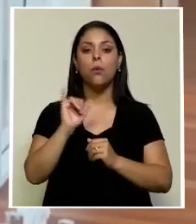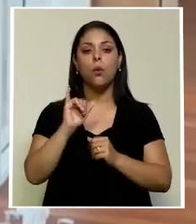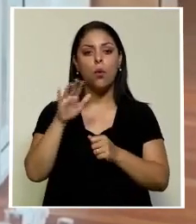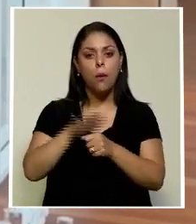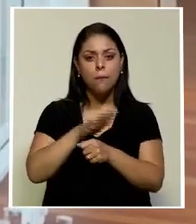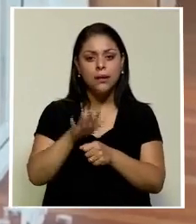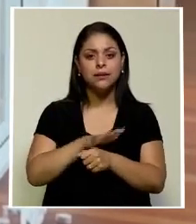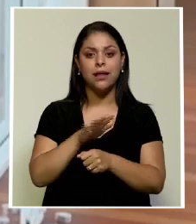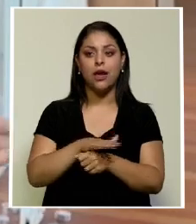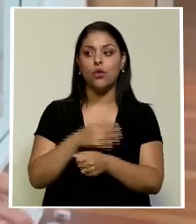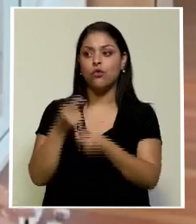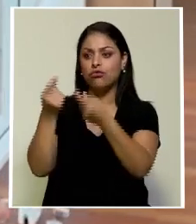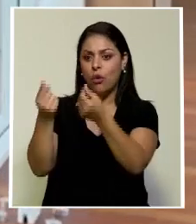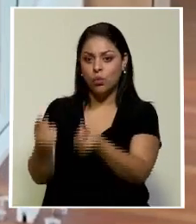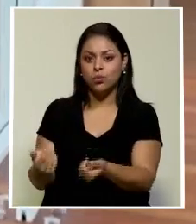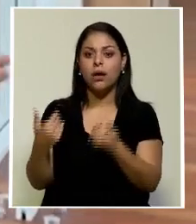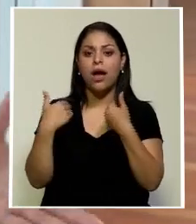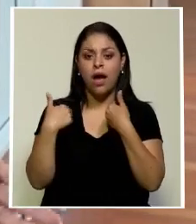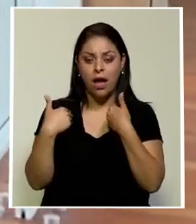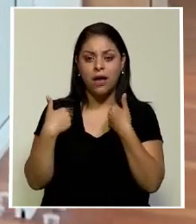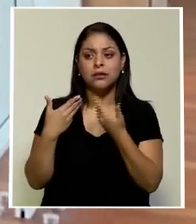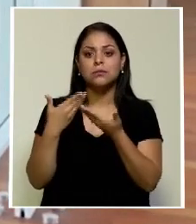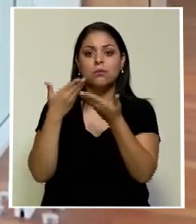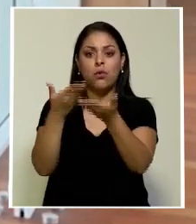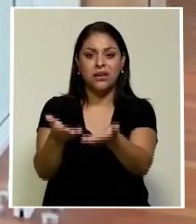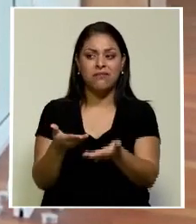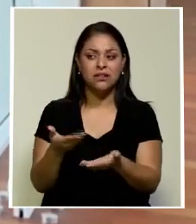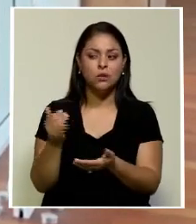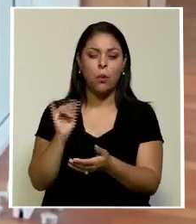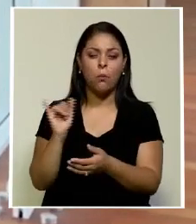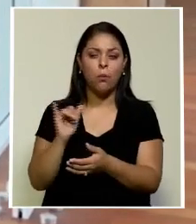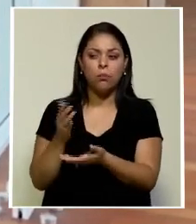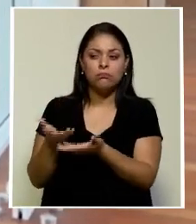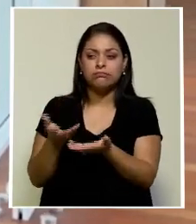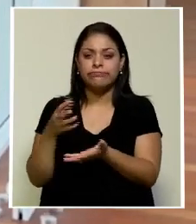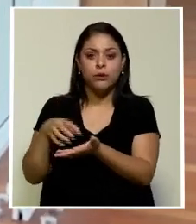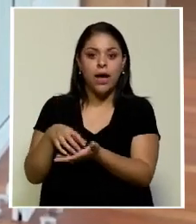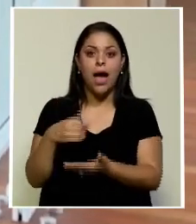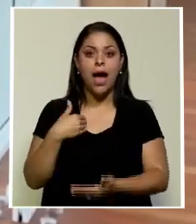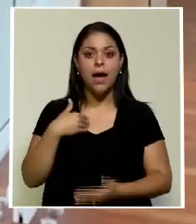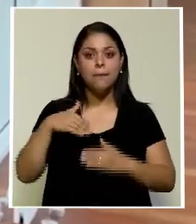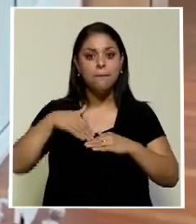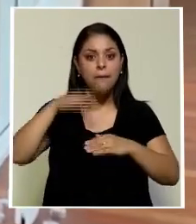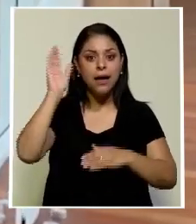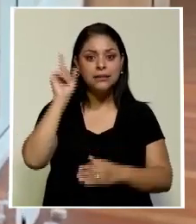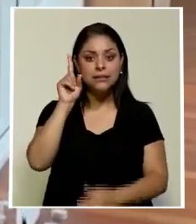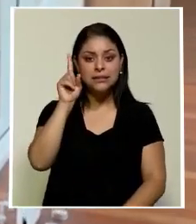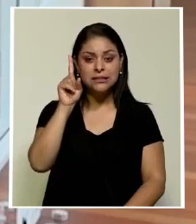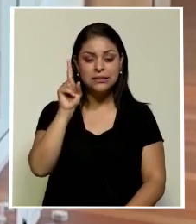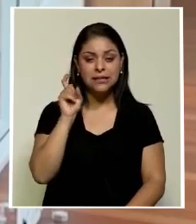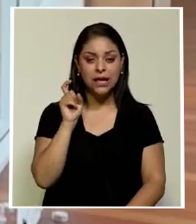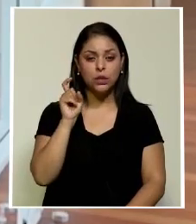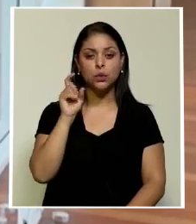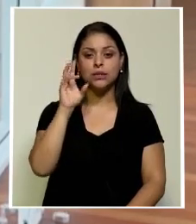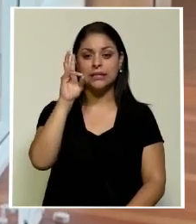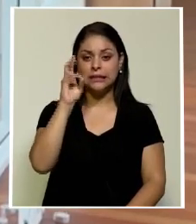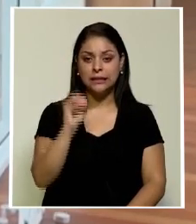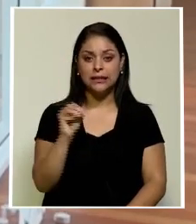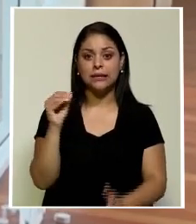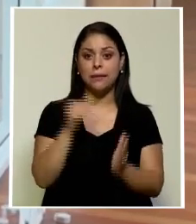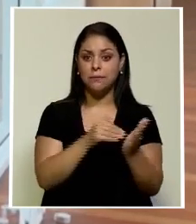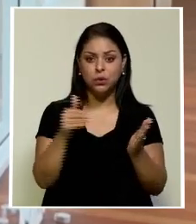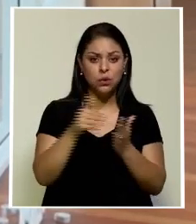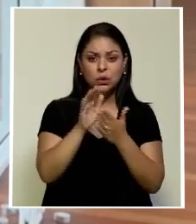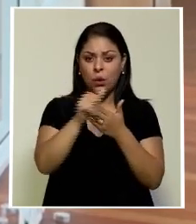recursos que están ahí disponibles, ociosos, donde además hay más de 170 millones de dólares, según lo ha indicado